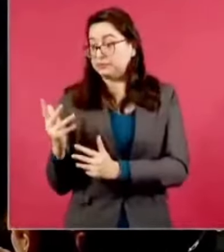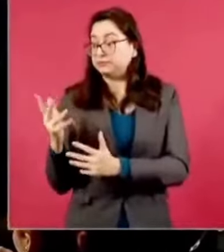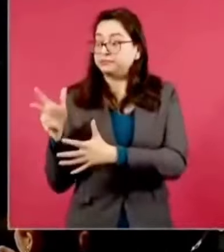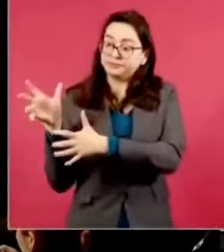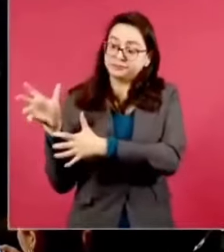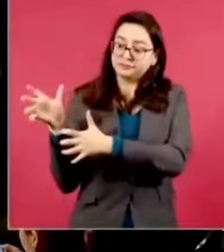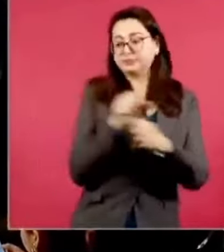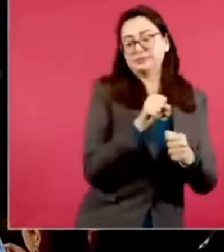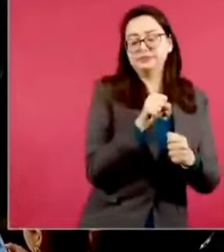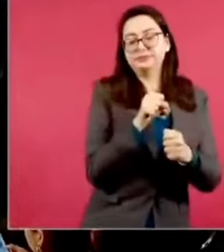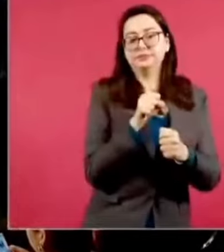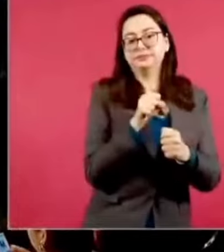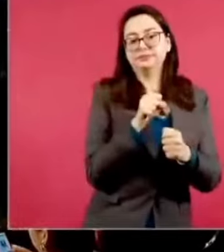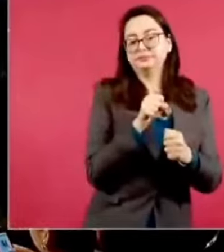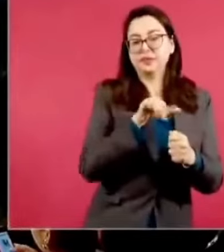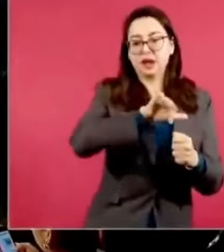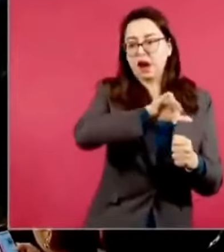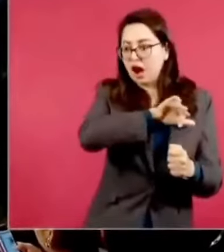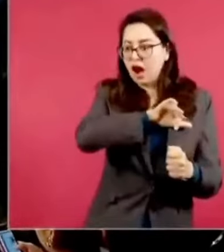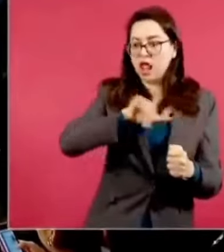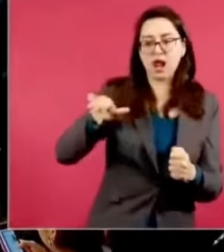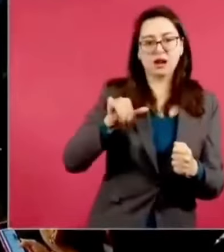su función pública.